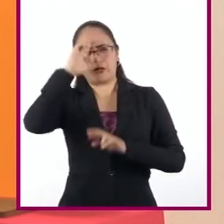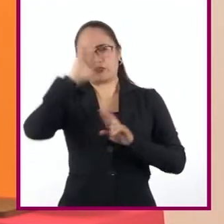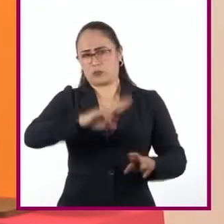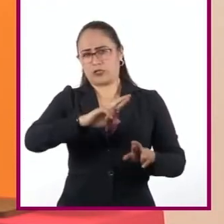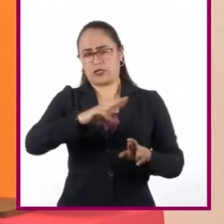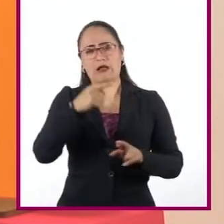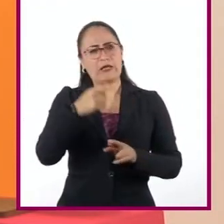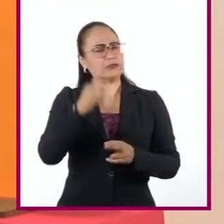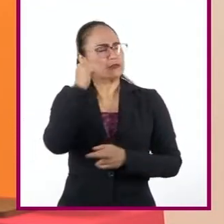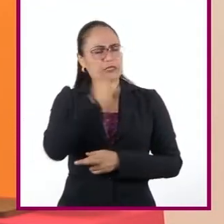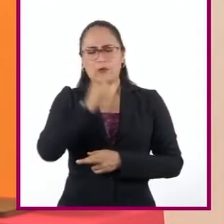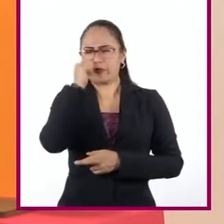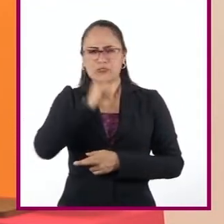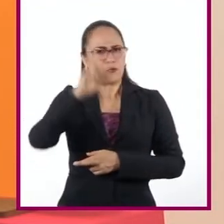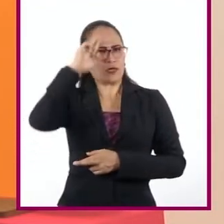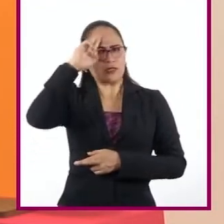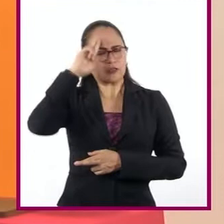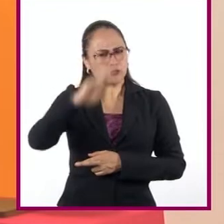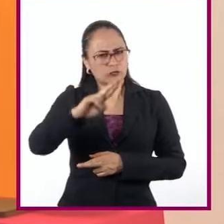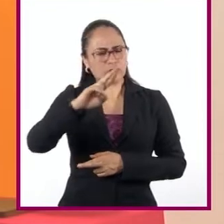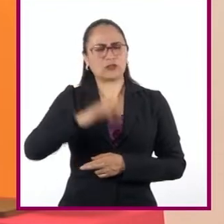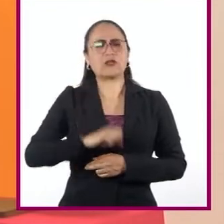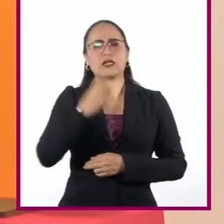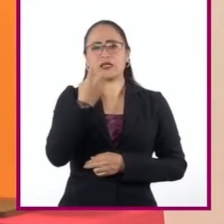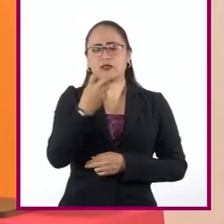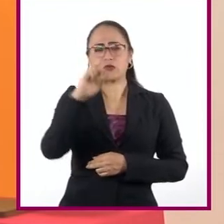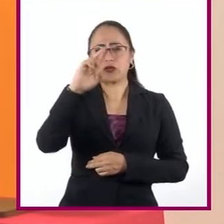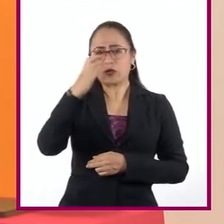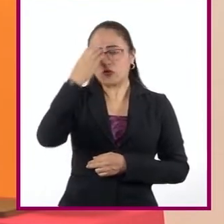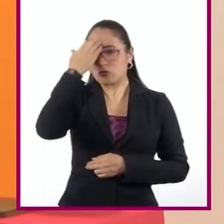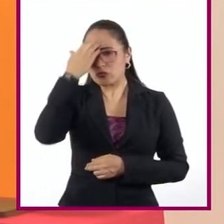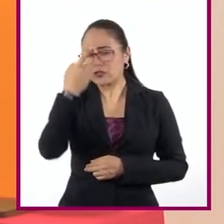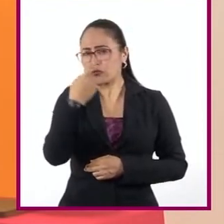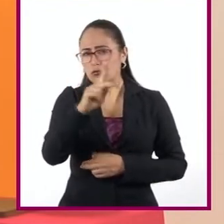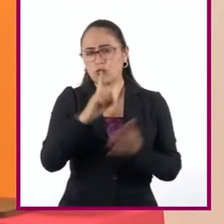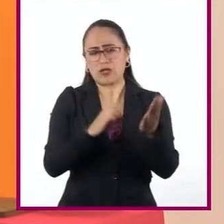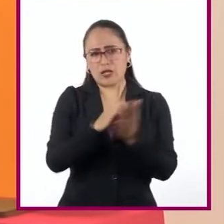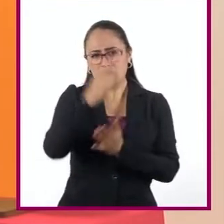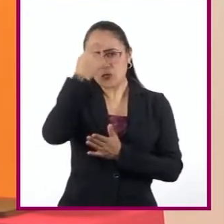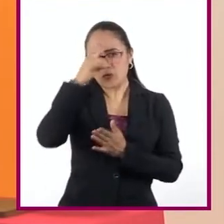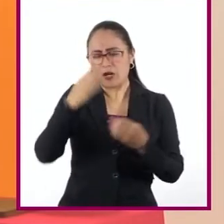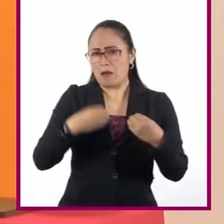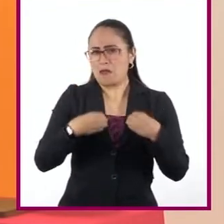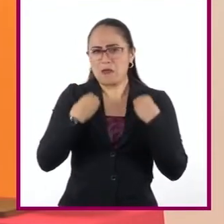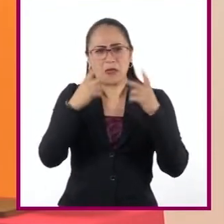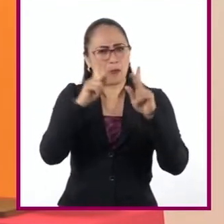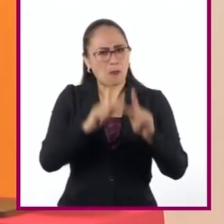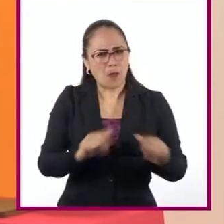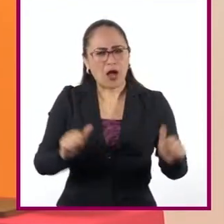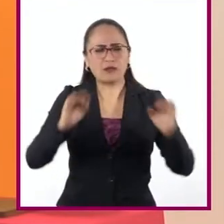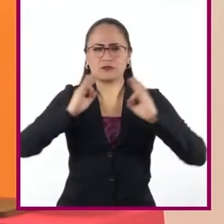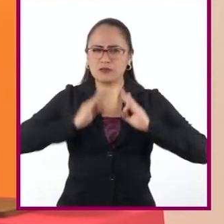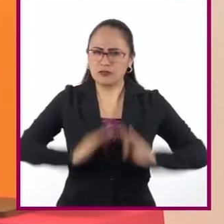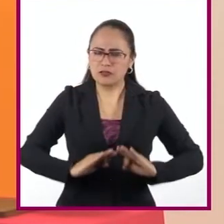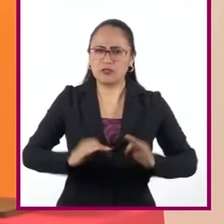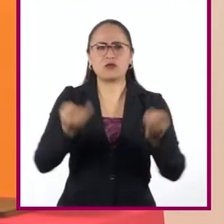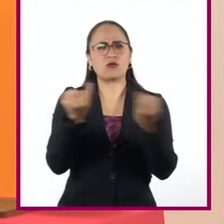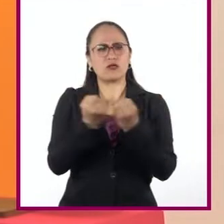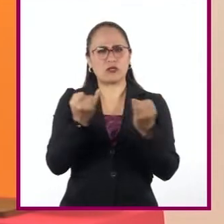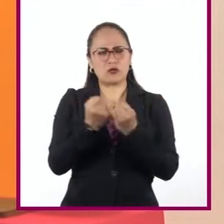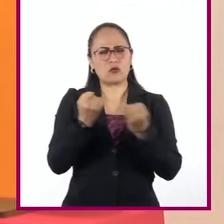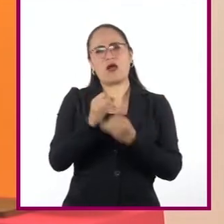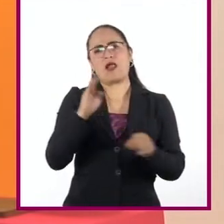de respeto, el cual implica reconocer el derecho ajeno para poder vivir en paz y tranquilidad, y el